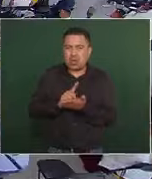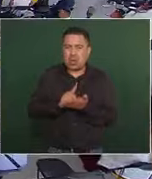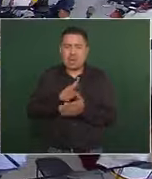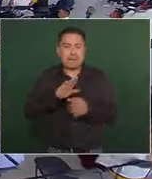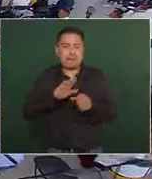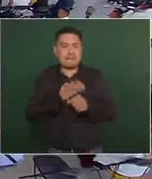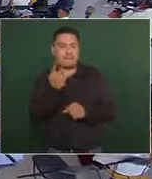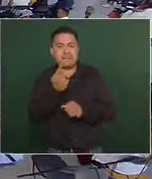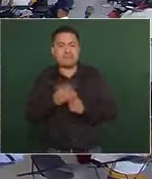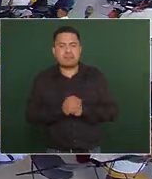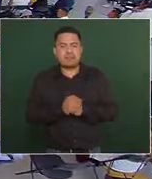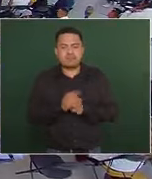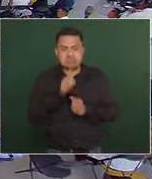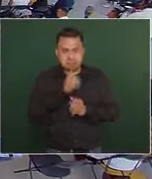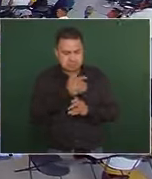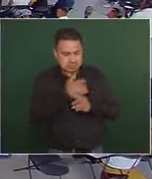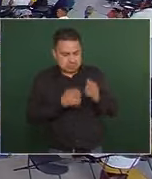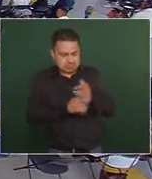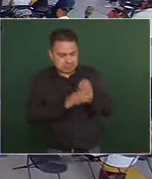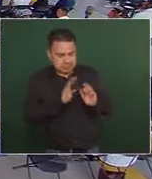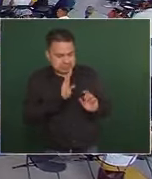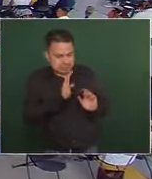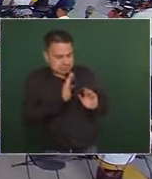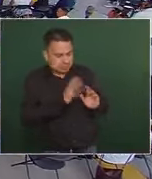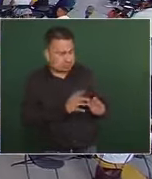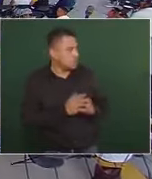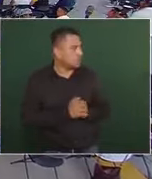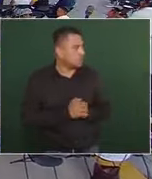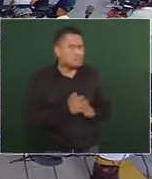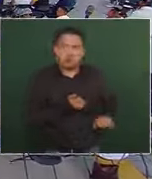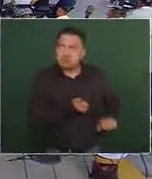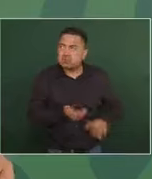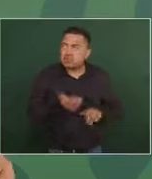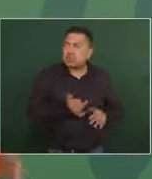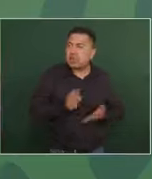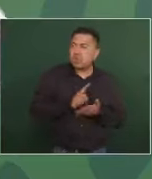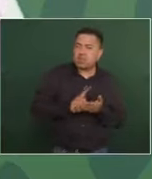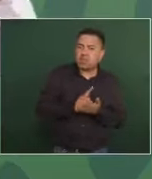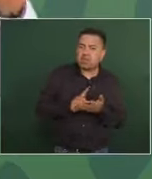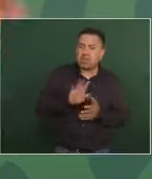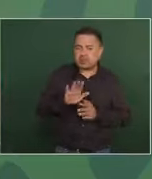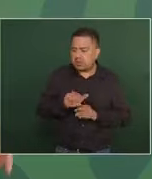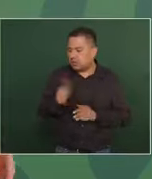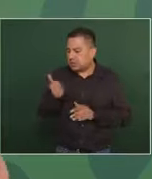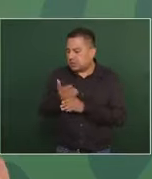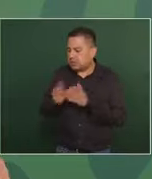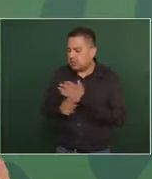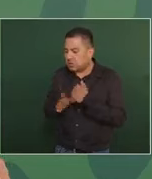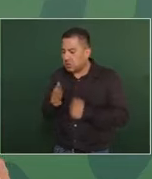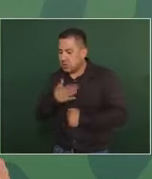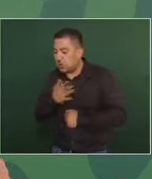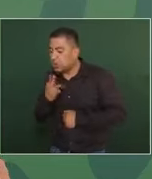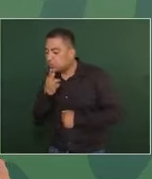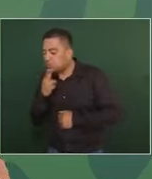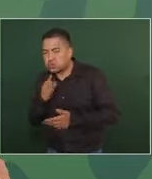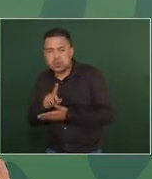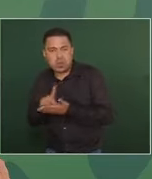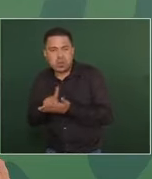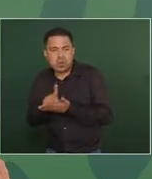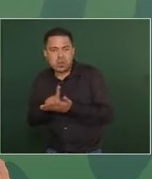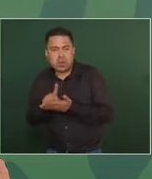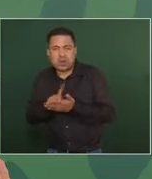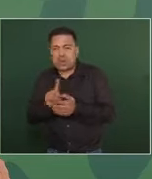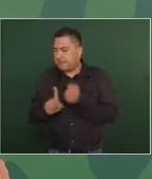Porque una cosa es el tráfico y otra cosa es el consumo.